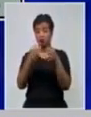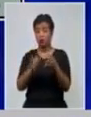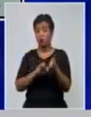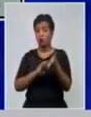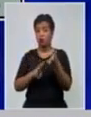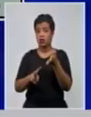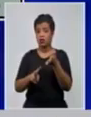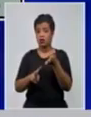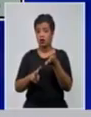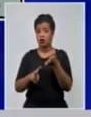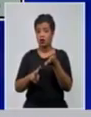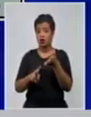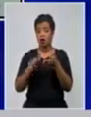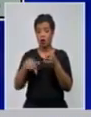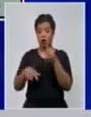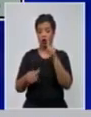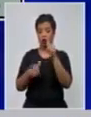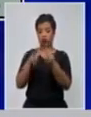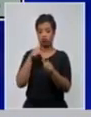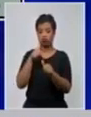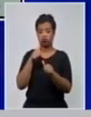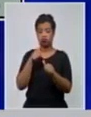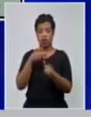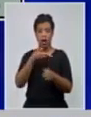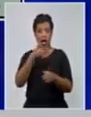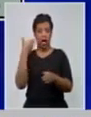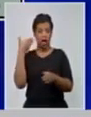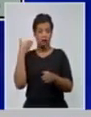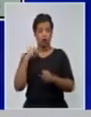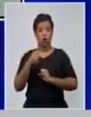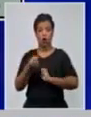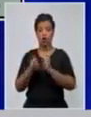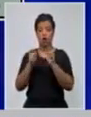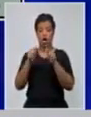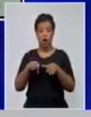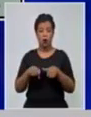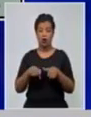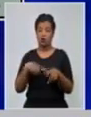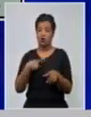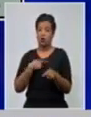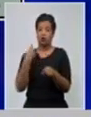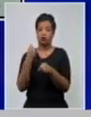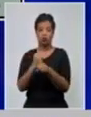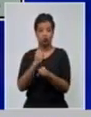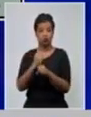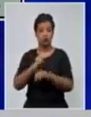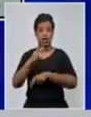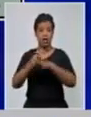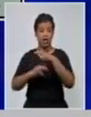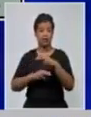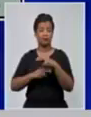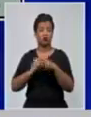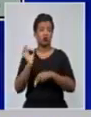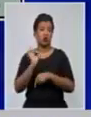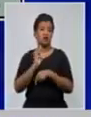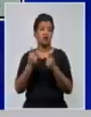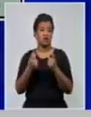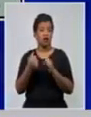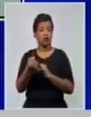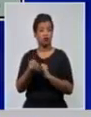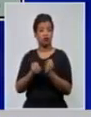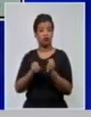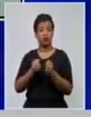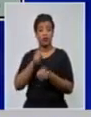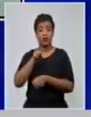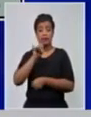había tenido un control de la enfermedad y a pesar del trabajo que siguen realizando, pues fueron